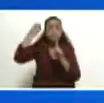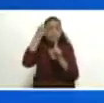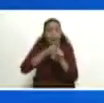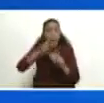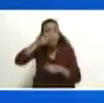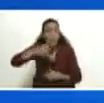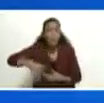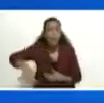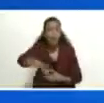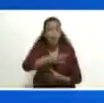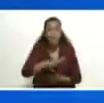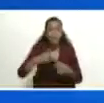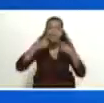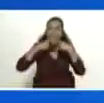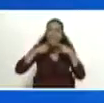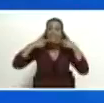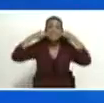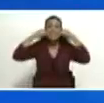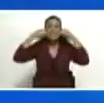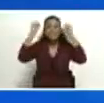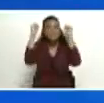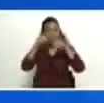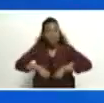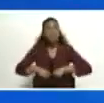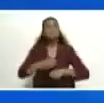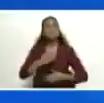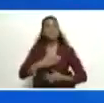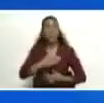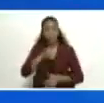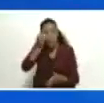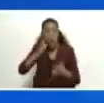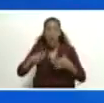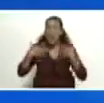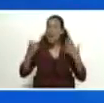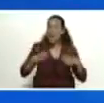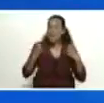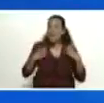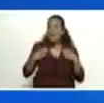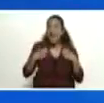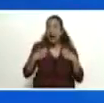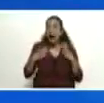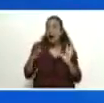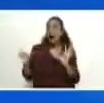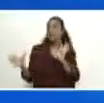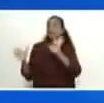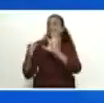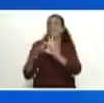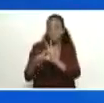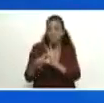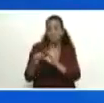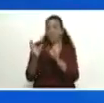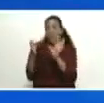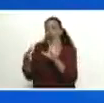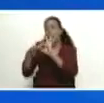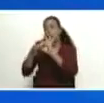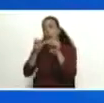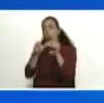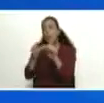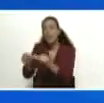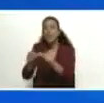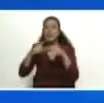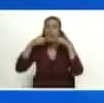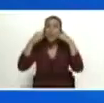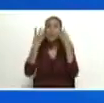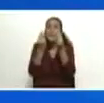pueblo sonriente. Por la alegría del pueblo lo hacemos todo, por la felicidad del pueblo.